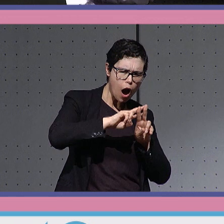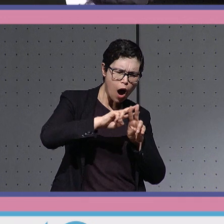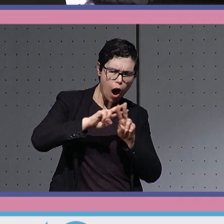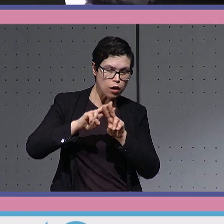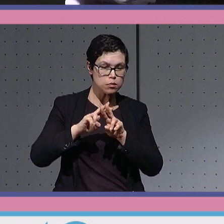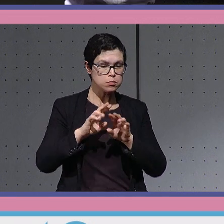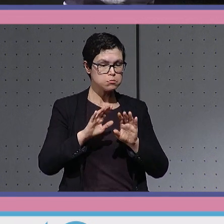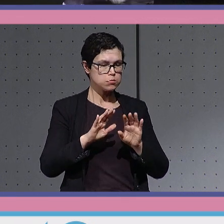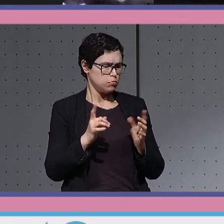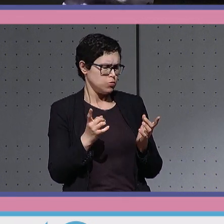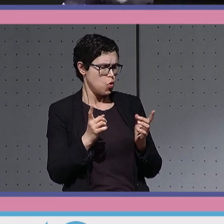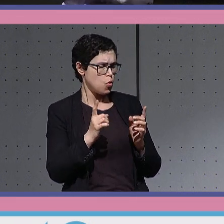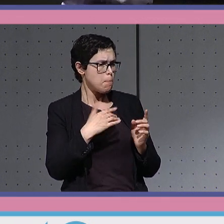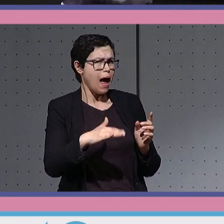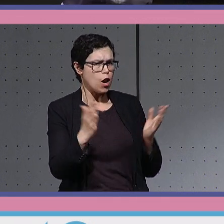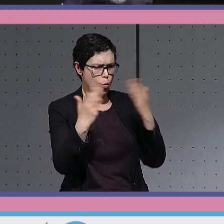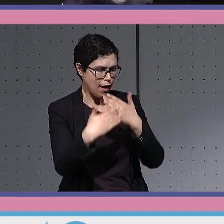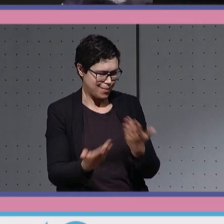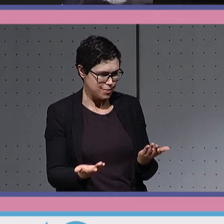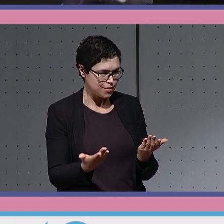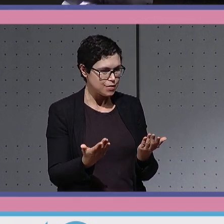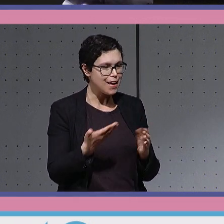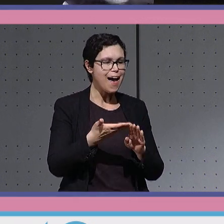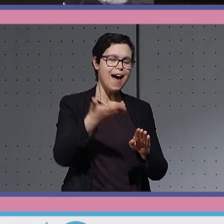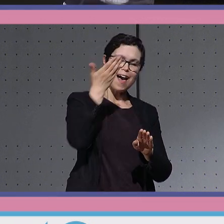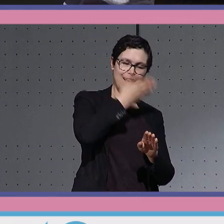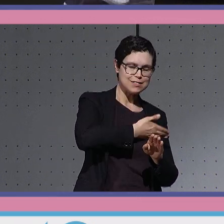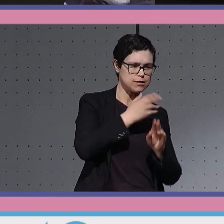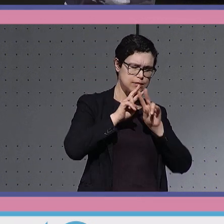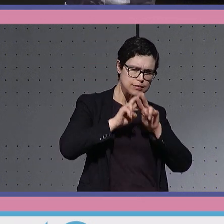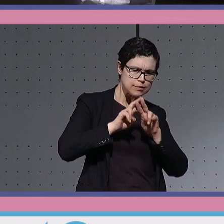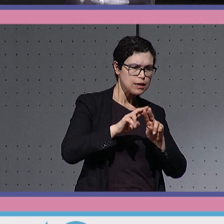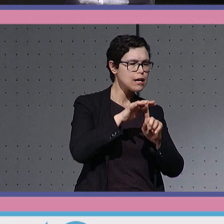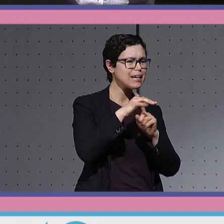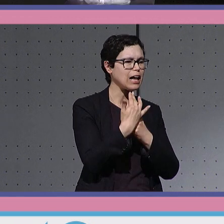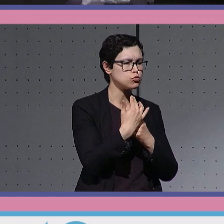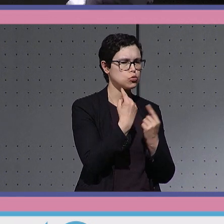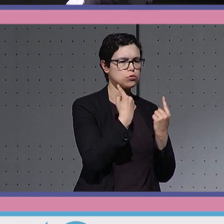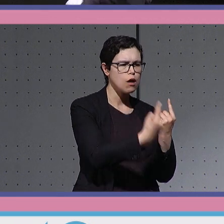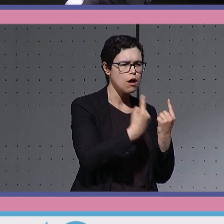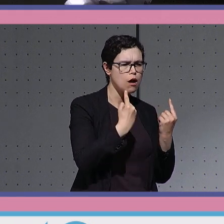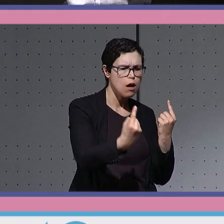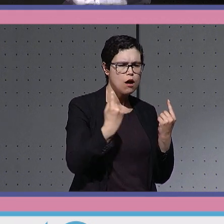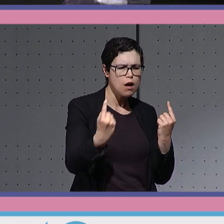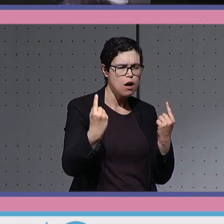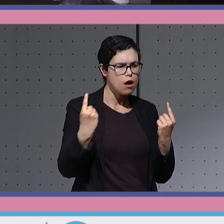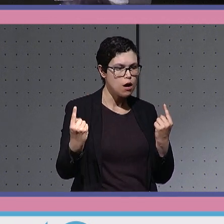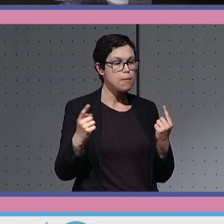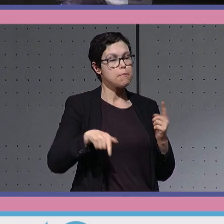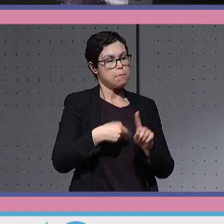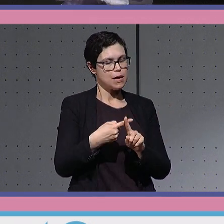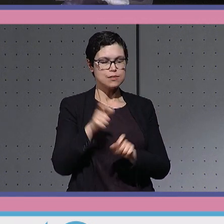mal. Lo arreglamos analizando muchísimos casos y comparándolo con gente que no tiene ese problema. Le llamamos